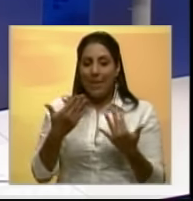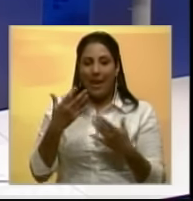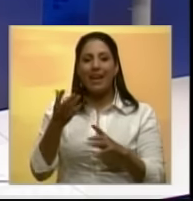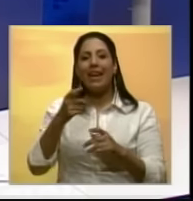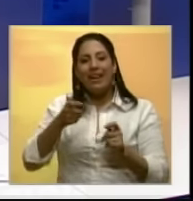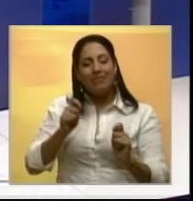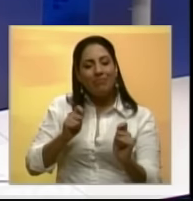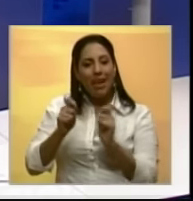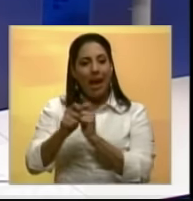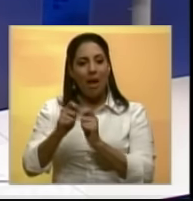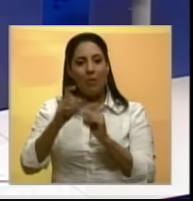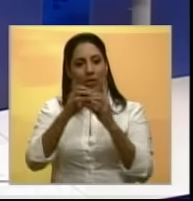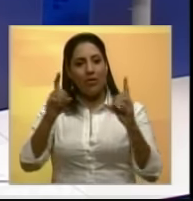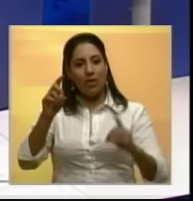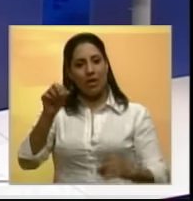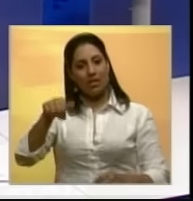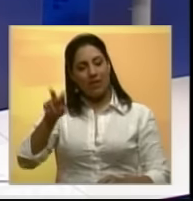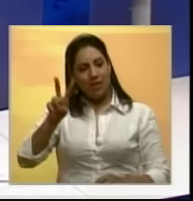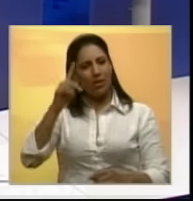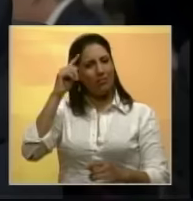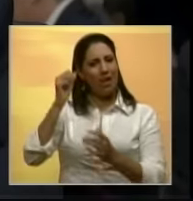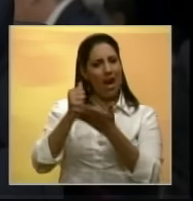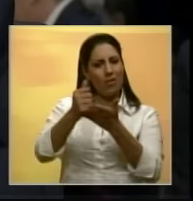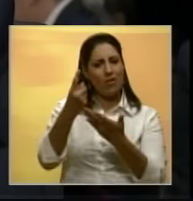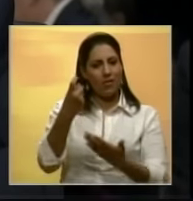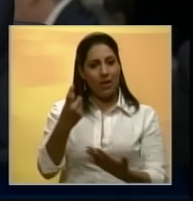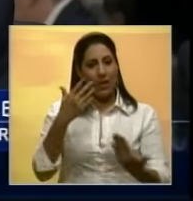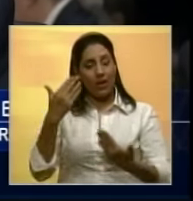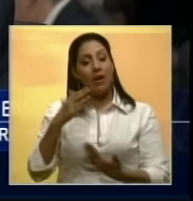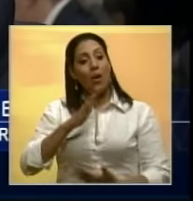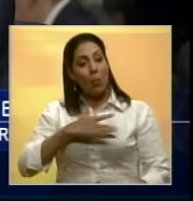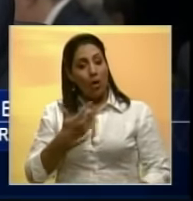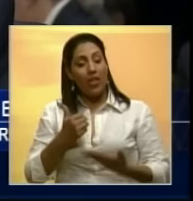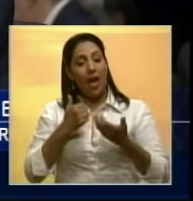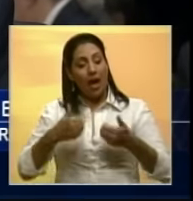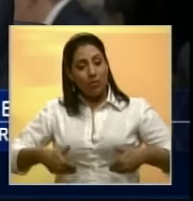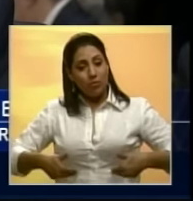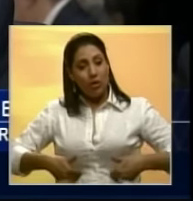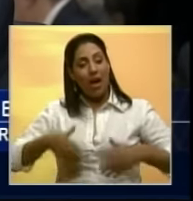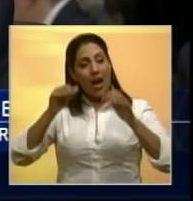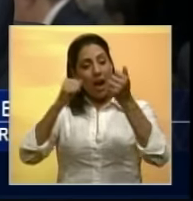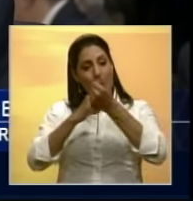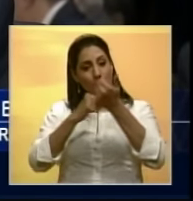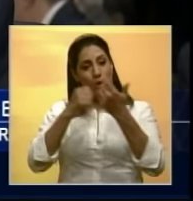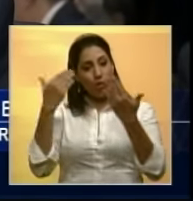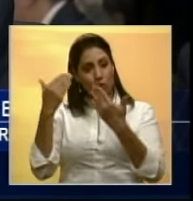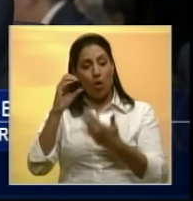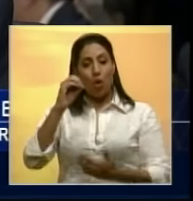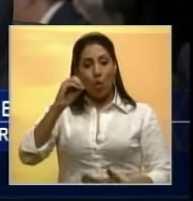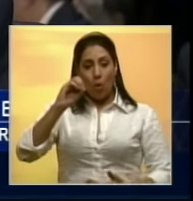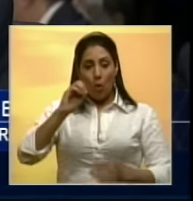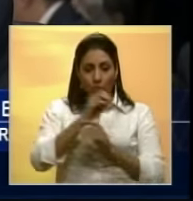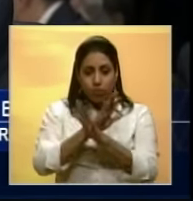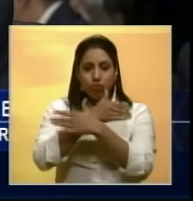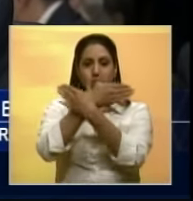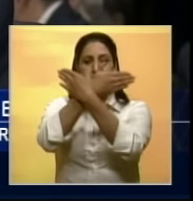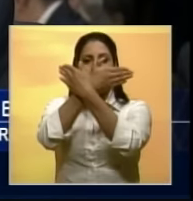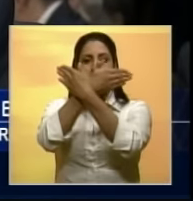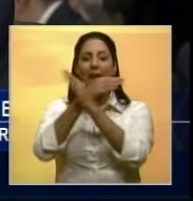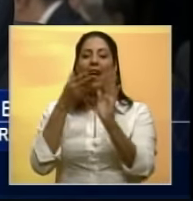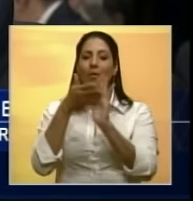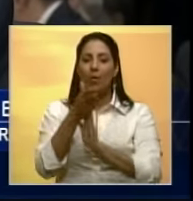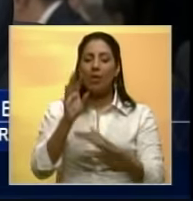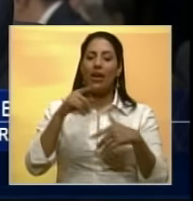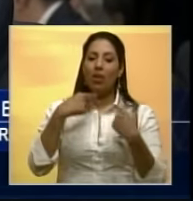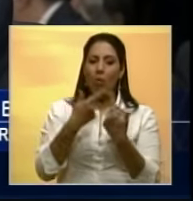ser una transición hacia la democracia en Venezuela. Tillerson indicó que también apoyarán los esfuerzos del secretario general de la OEA, Luis Almagro, en la invocación de la